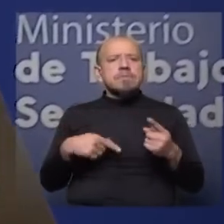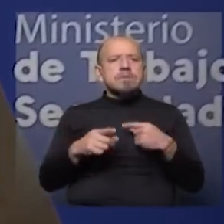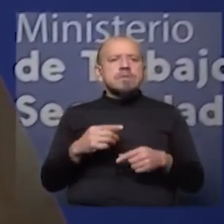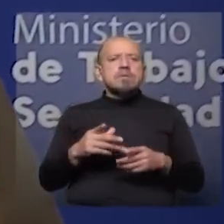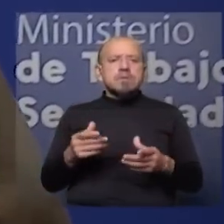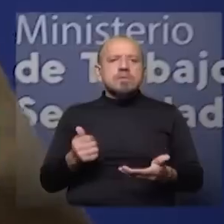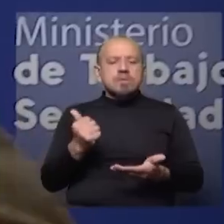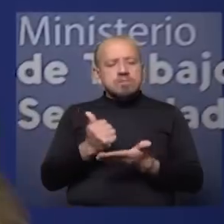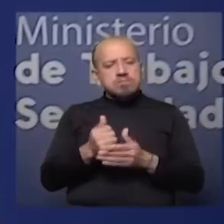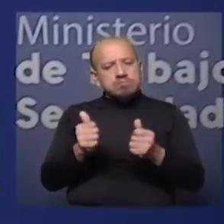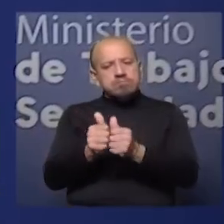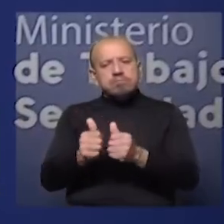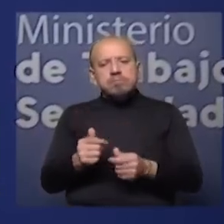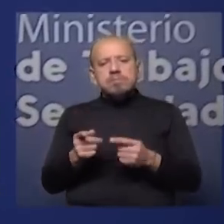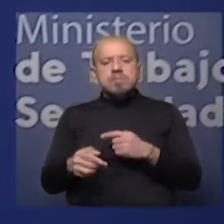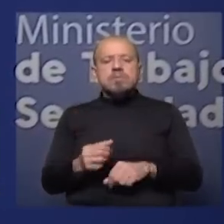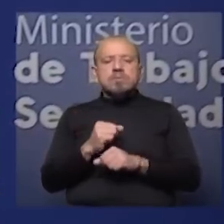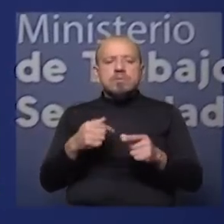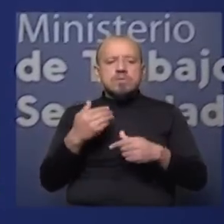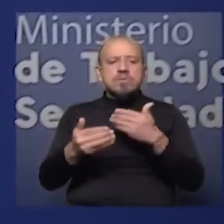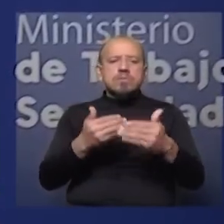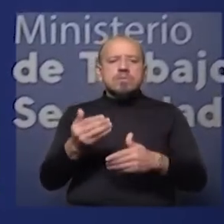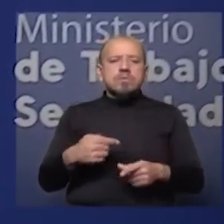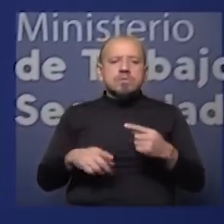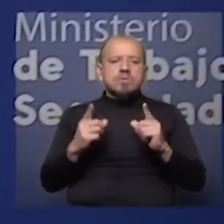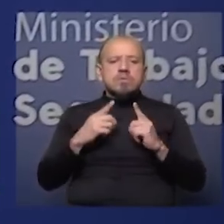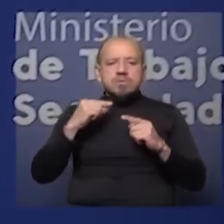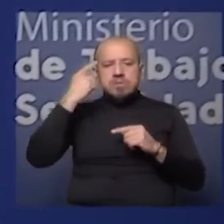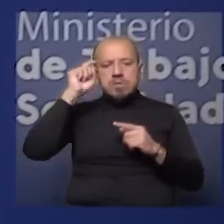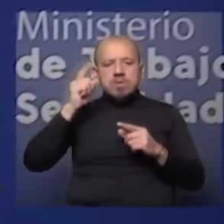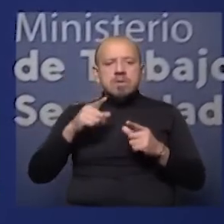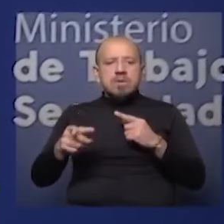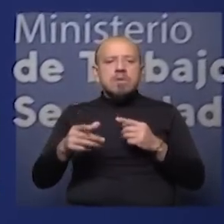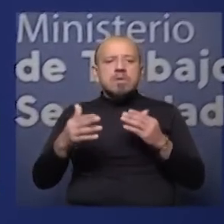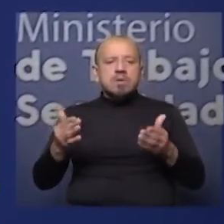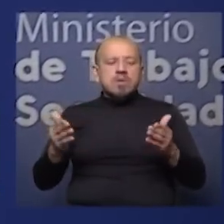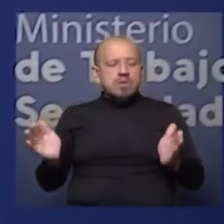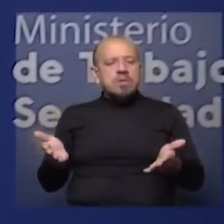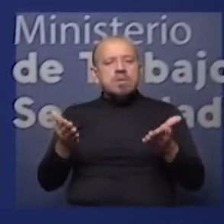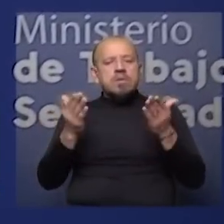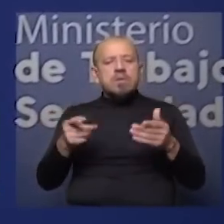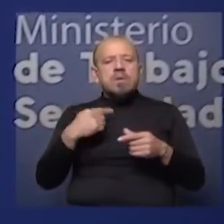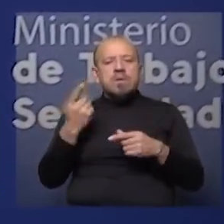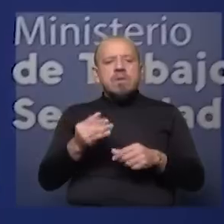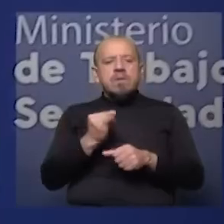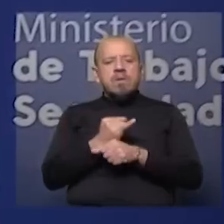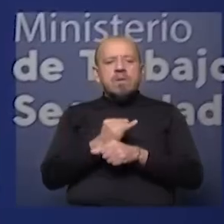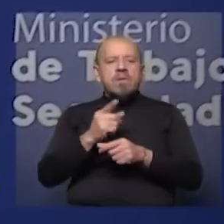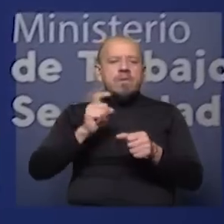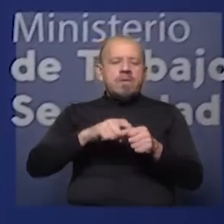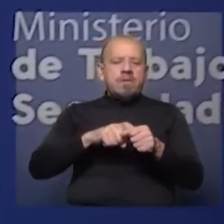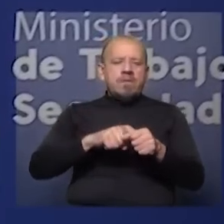acompañado y de poder seguir acompañando este proceso Esperamos que esta iniciativa contribuya a impulsar a otras instituciones y